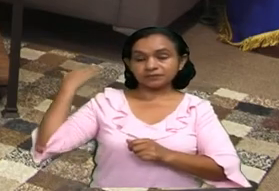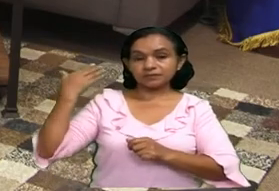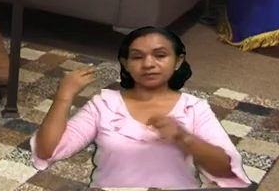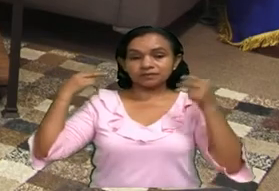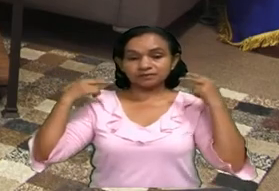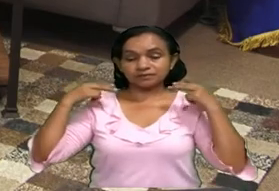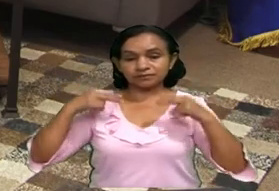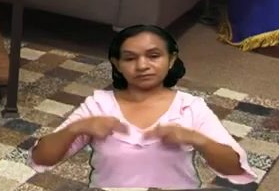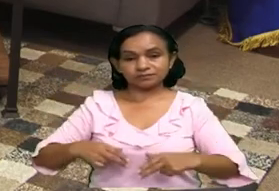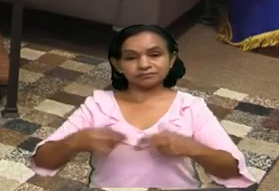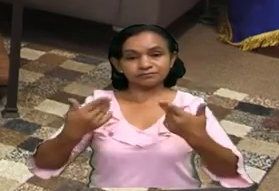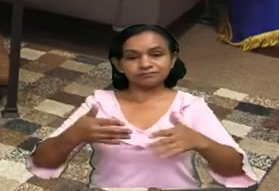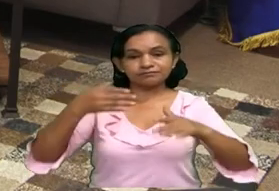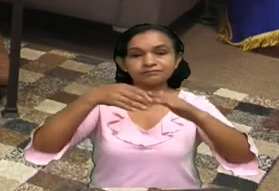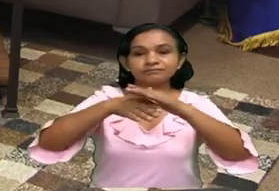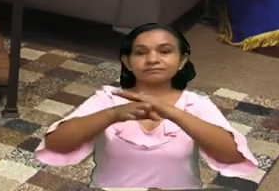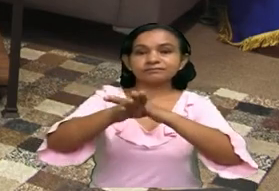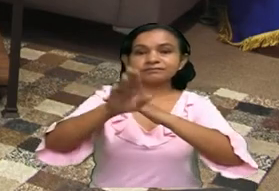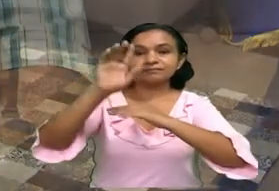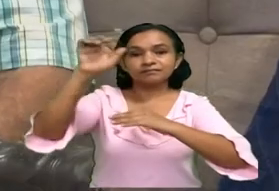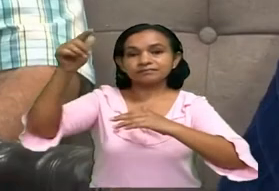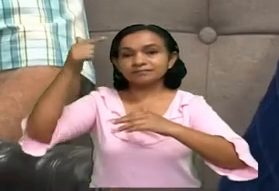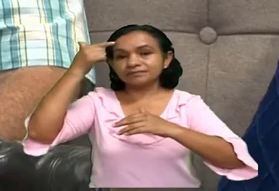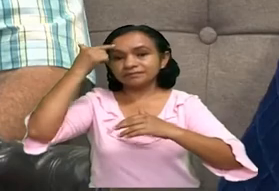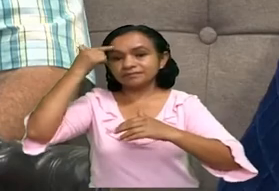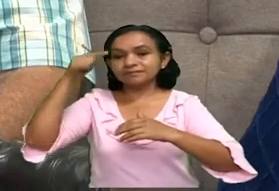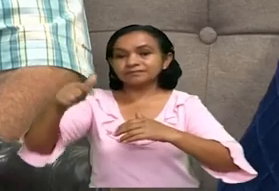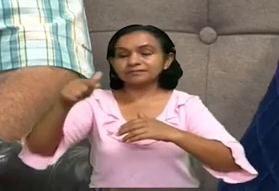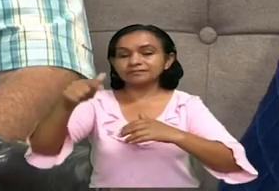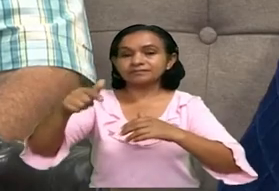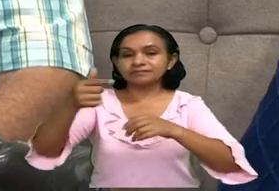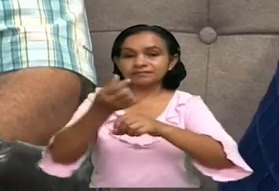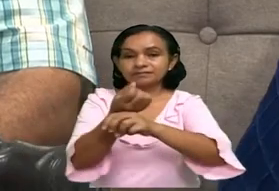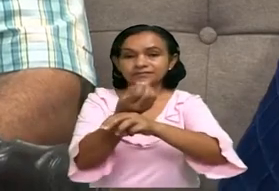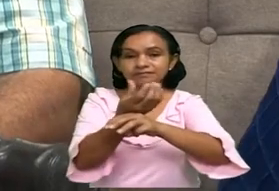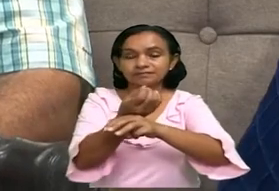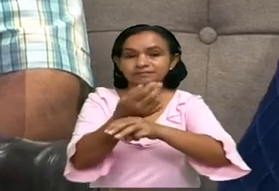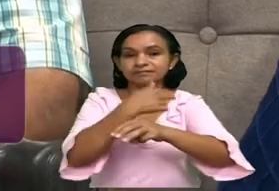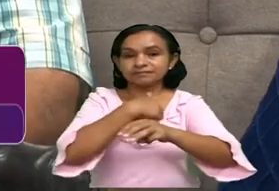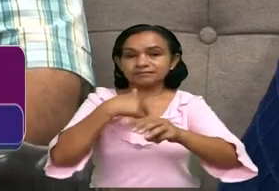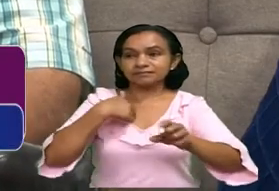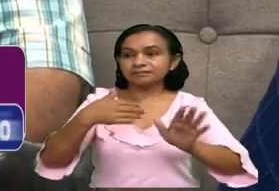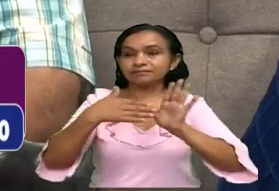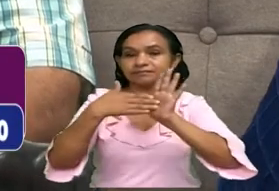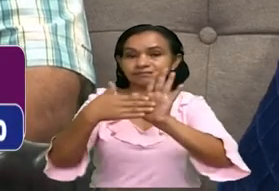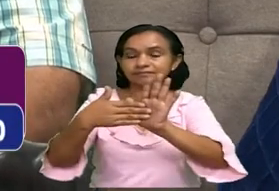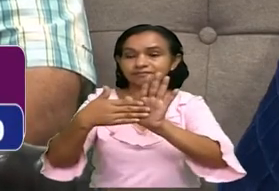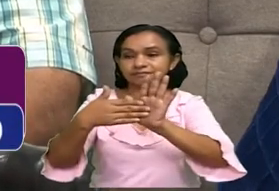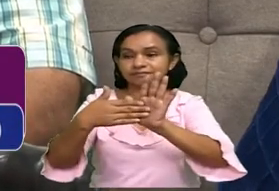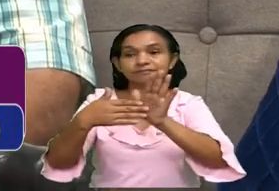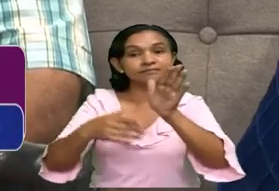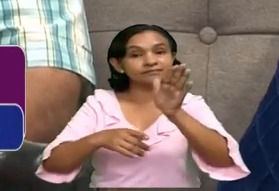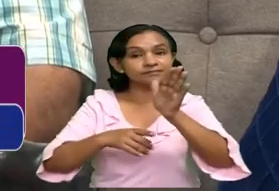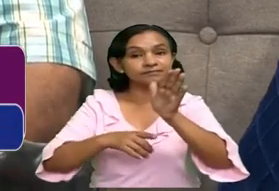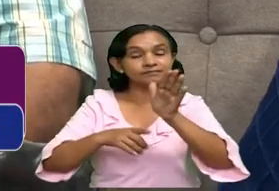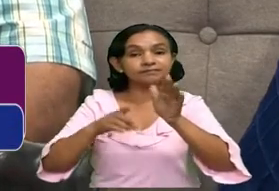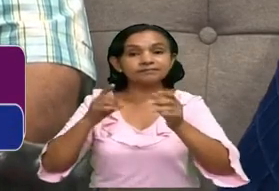Chontales con el gobierno en la presentación que hizo de la Estrategia de Desarrollo de la